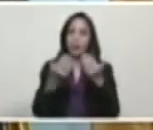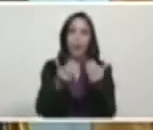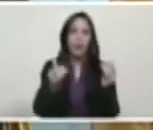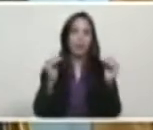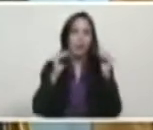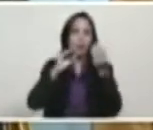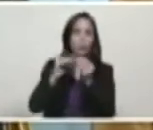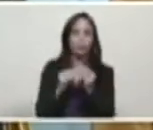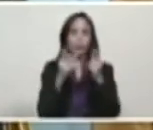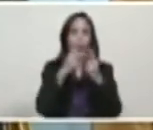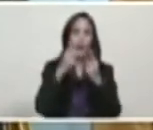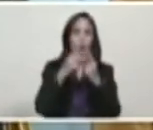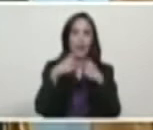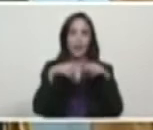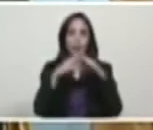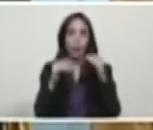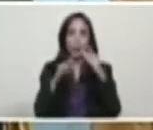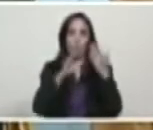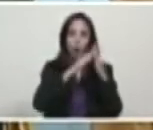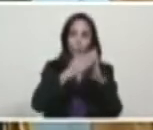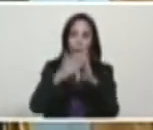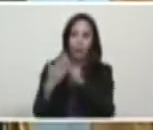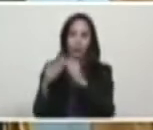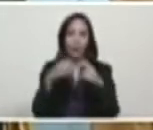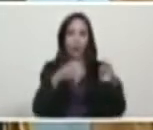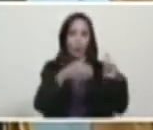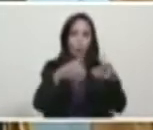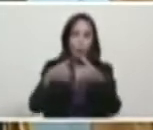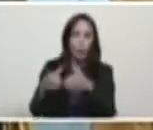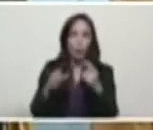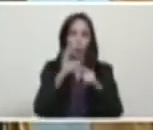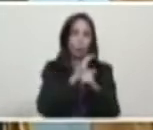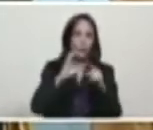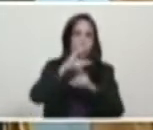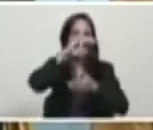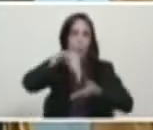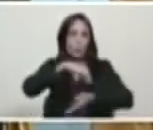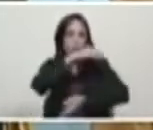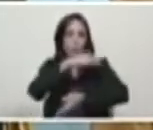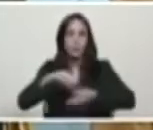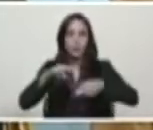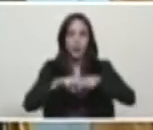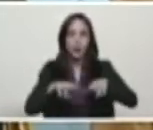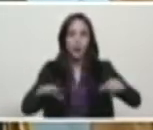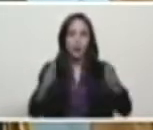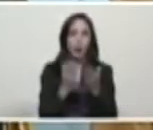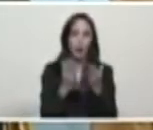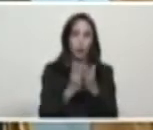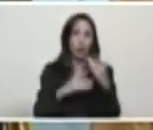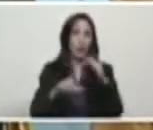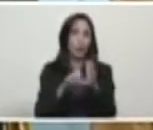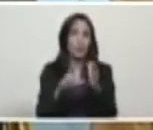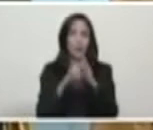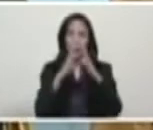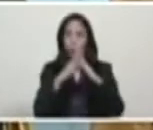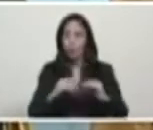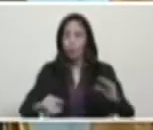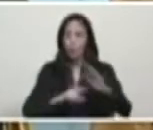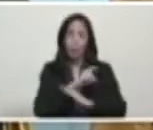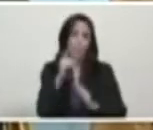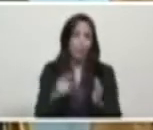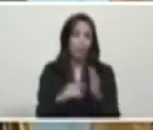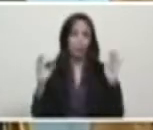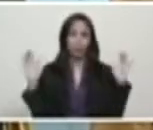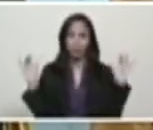los hoteles, la comunidad, los grupos culturales, los grupos musicales, los niños de las escuelas, de los liceos que iban a ir a los